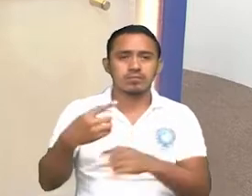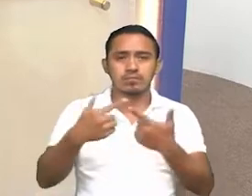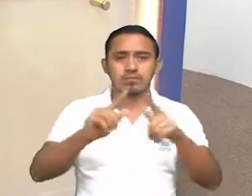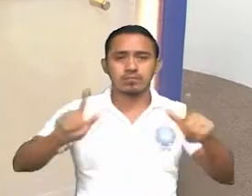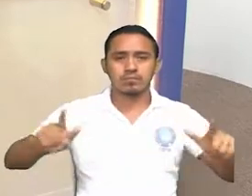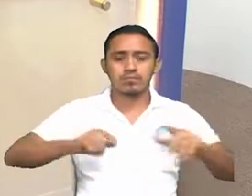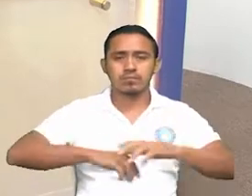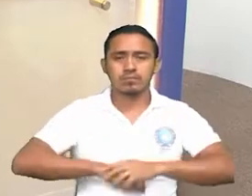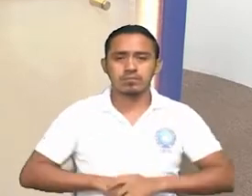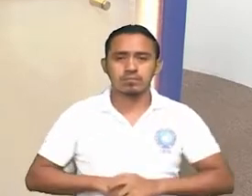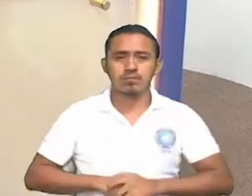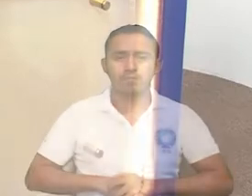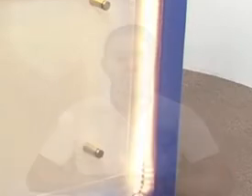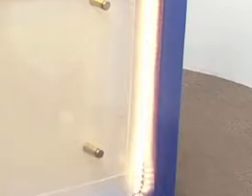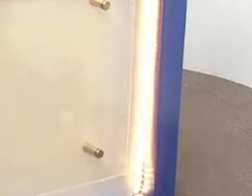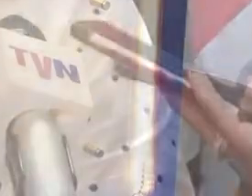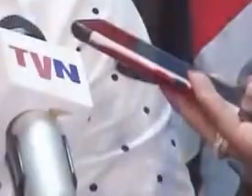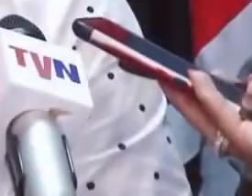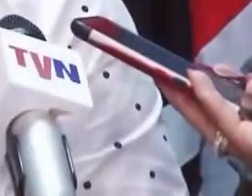por las fiestas patrias.